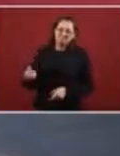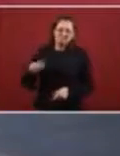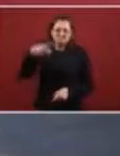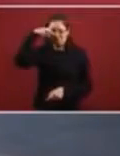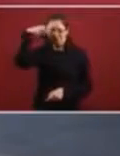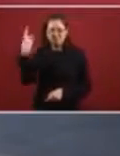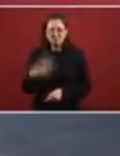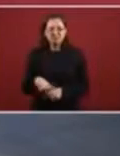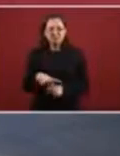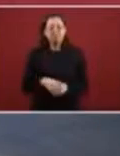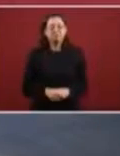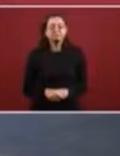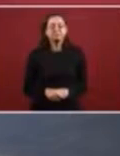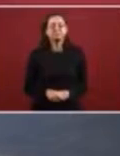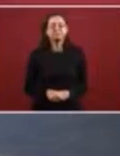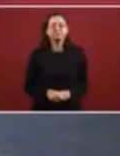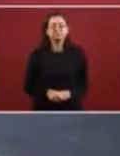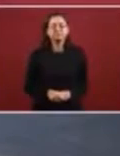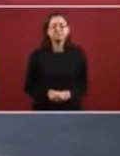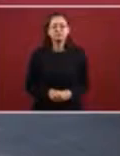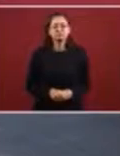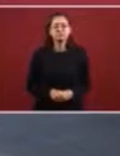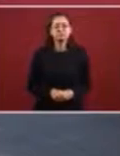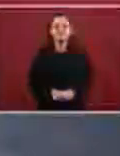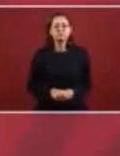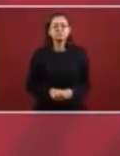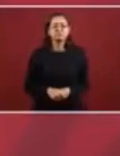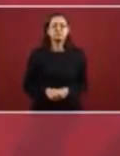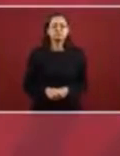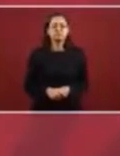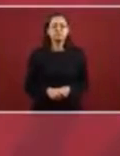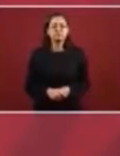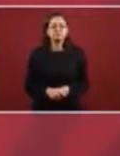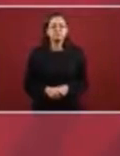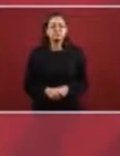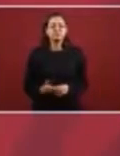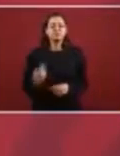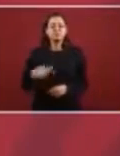sin embargo se crió